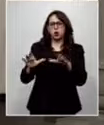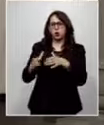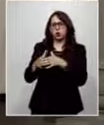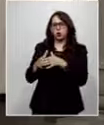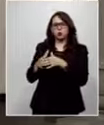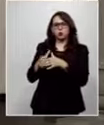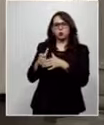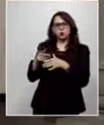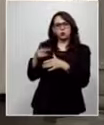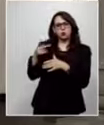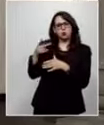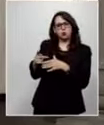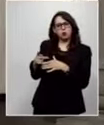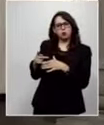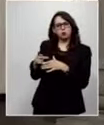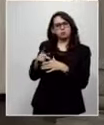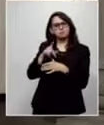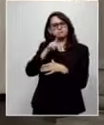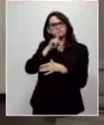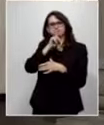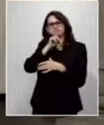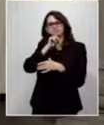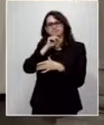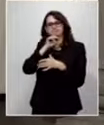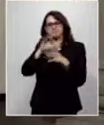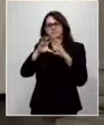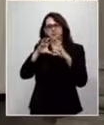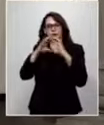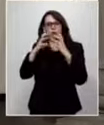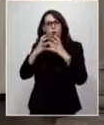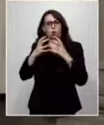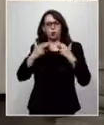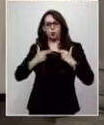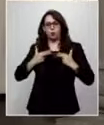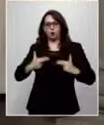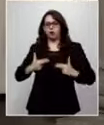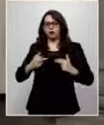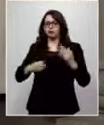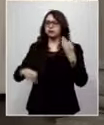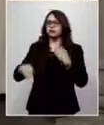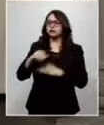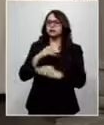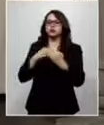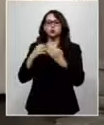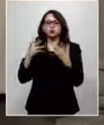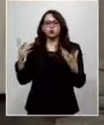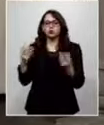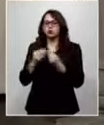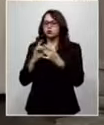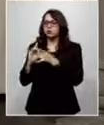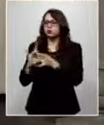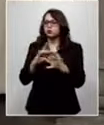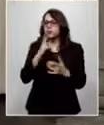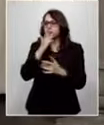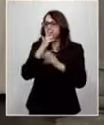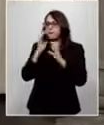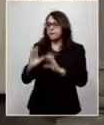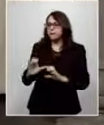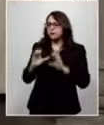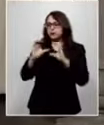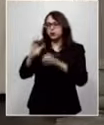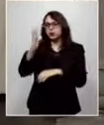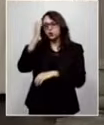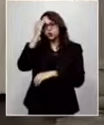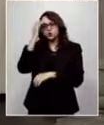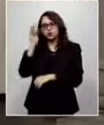una familia, sino que toda la humanidad está involucrada en su preservación, protección, conocimiento,